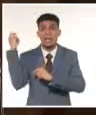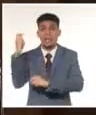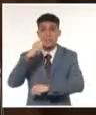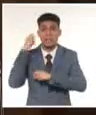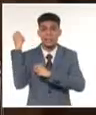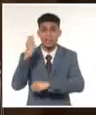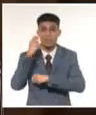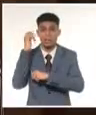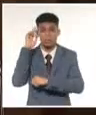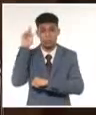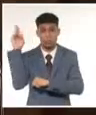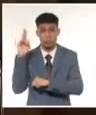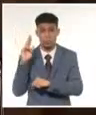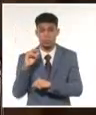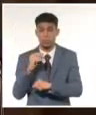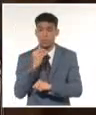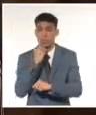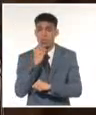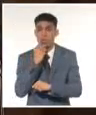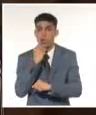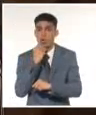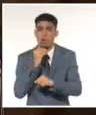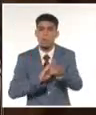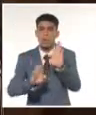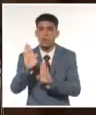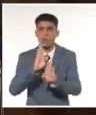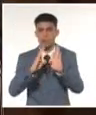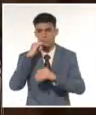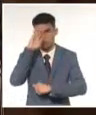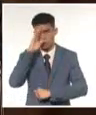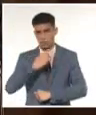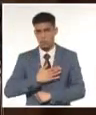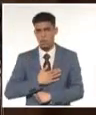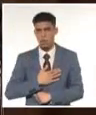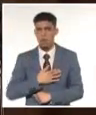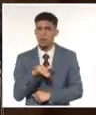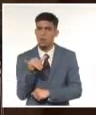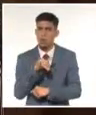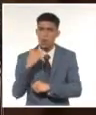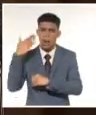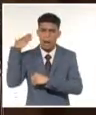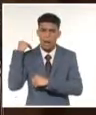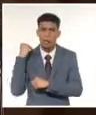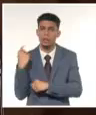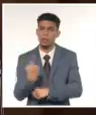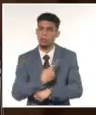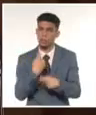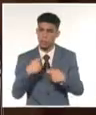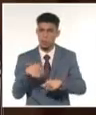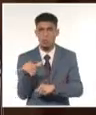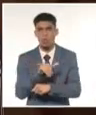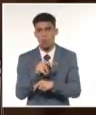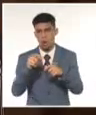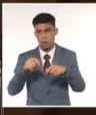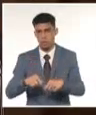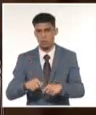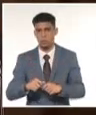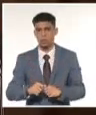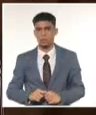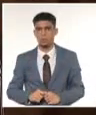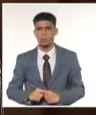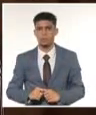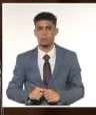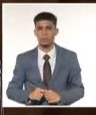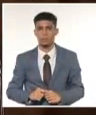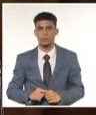de entregar la vida si fuera necesario por defender la independencia y soberanía conquistada en la manigua mambisa y en